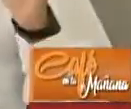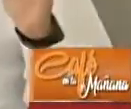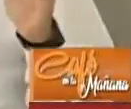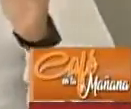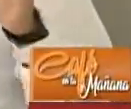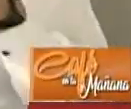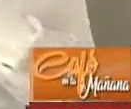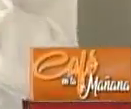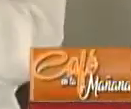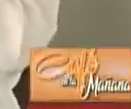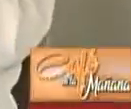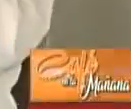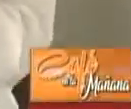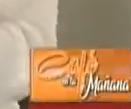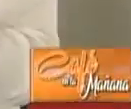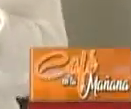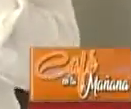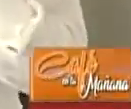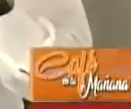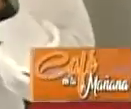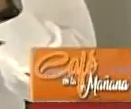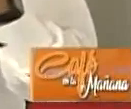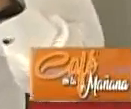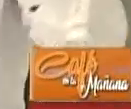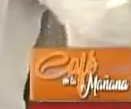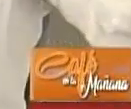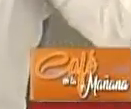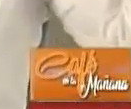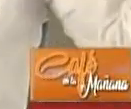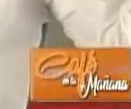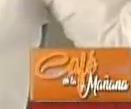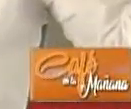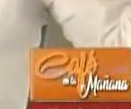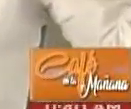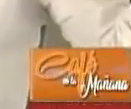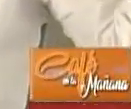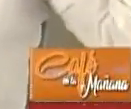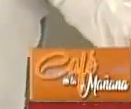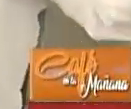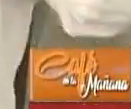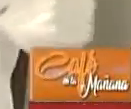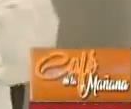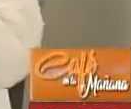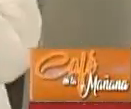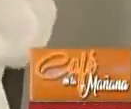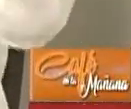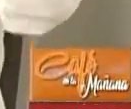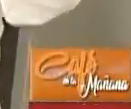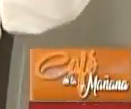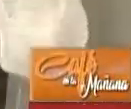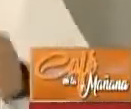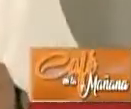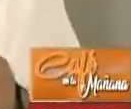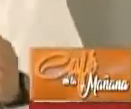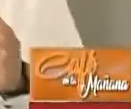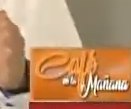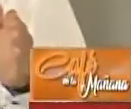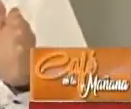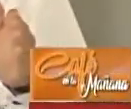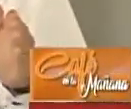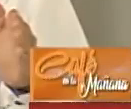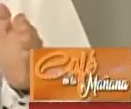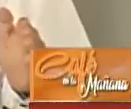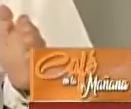los participantes, 429 postulantes, 47 preseleccionados, 10 ganadores, 5